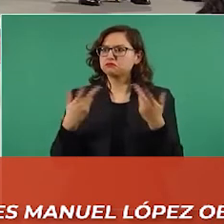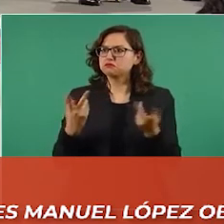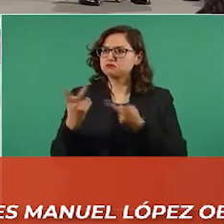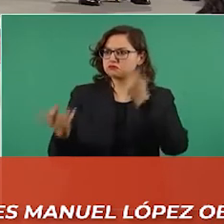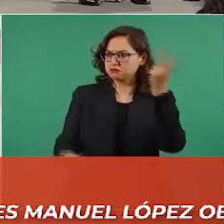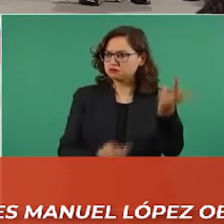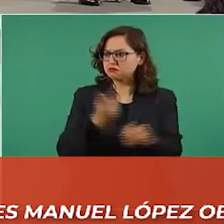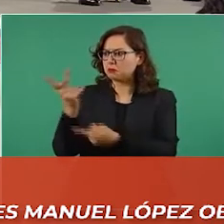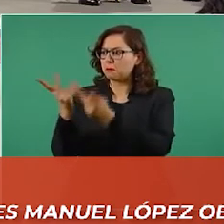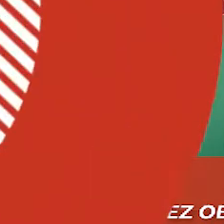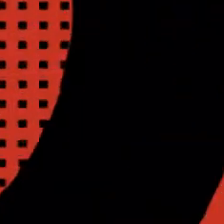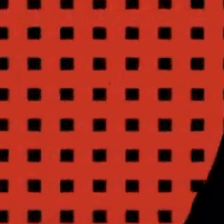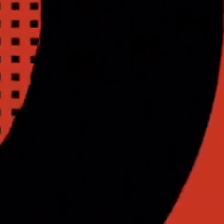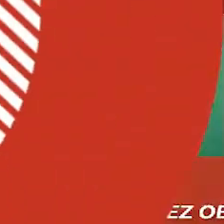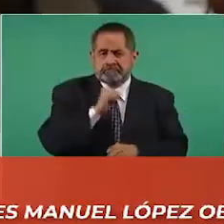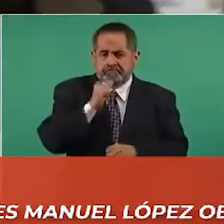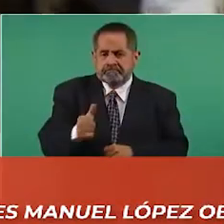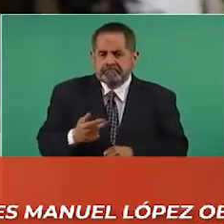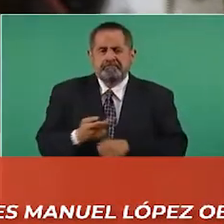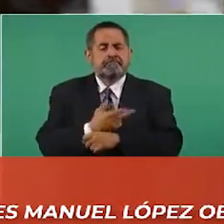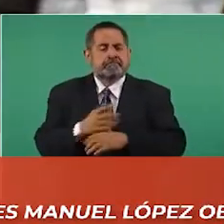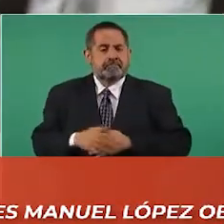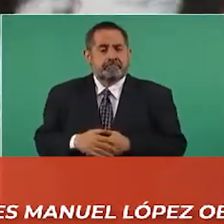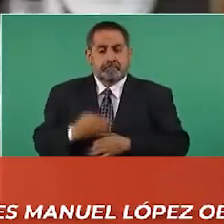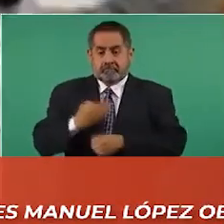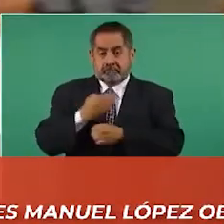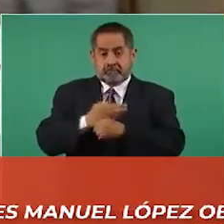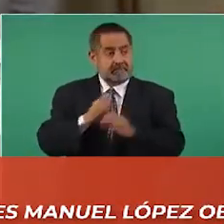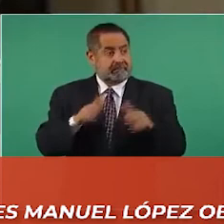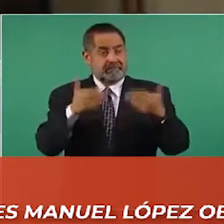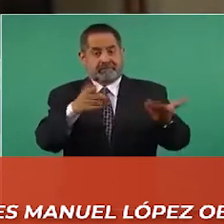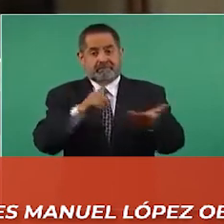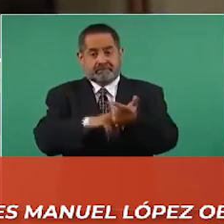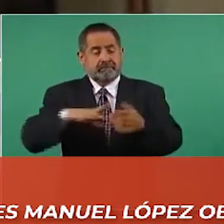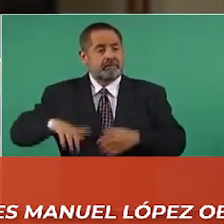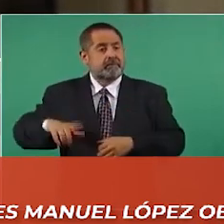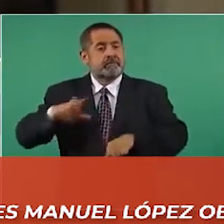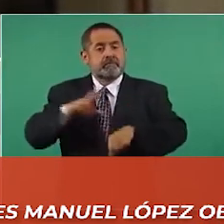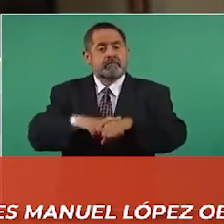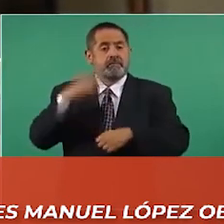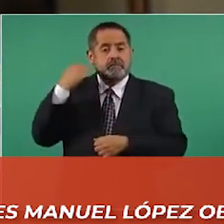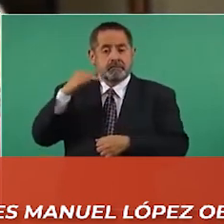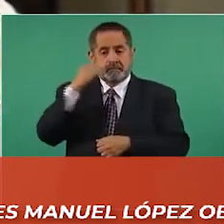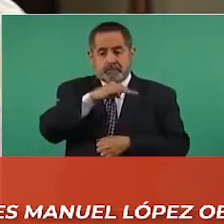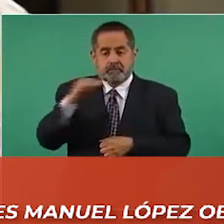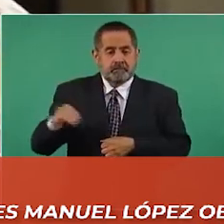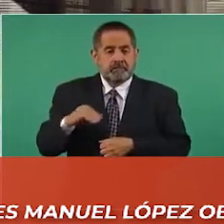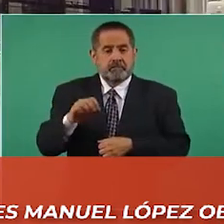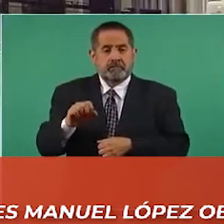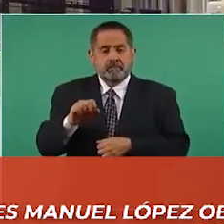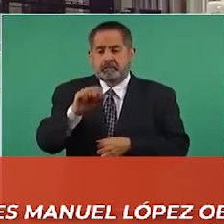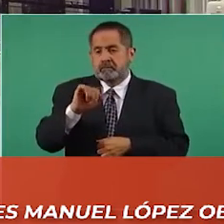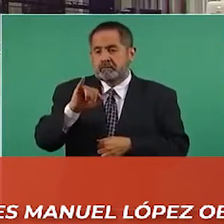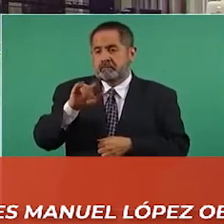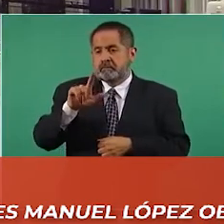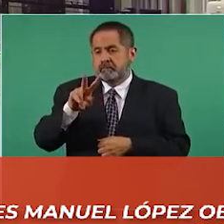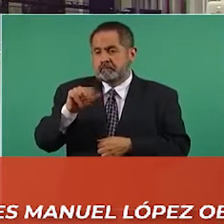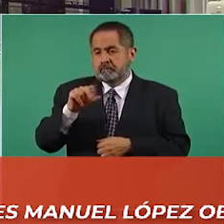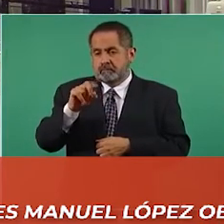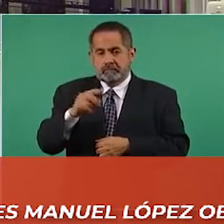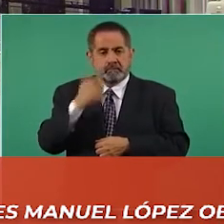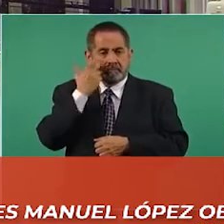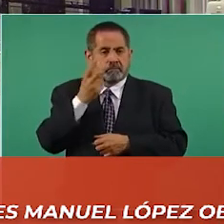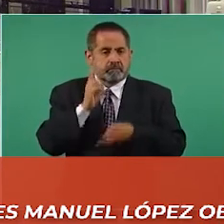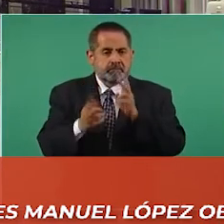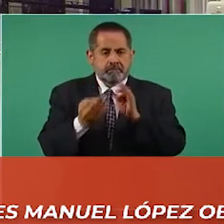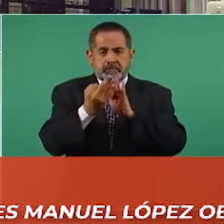y así se decide. Acá afuera está el gobernador también de Michoacán, Silvano Aureoles, pidiendo audiencia con usted para